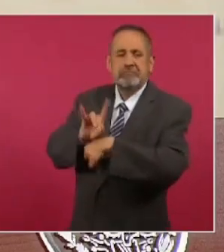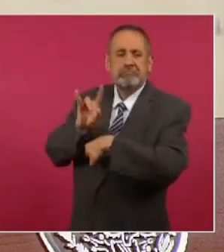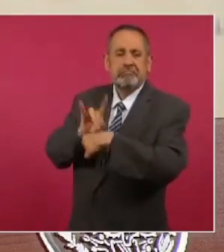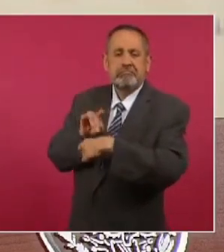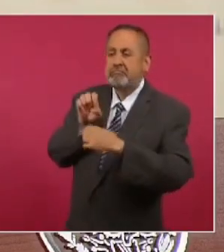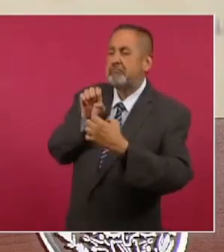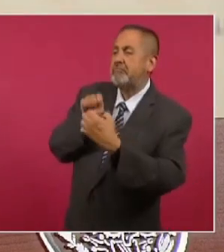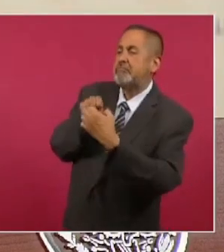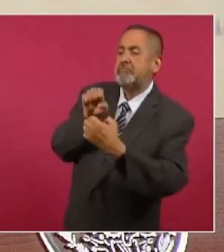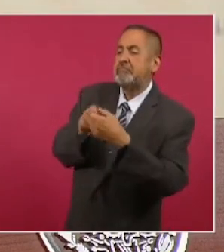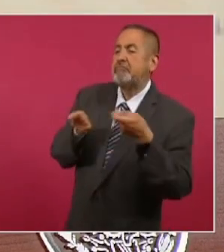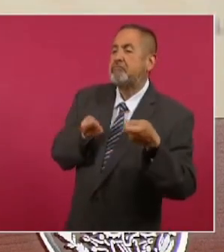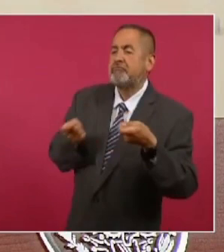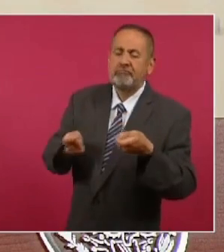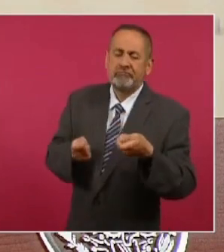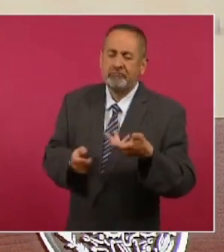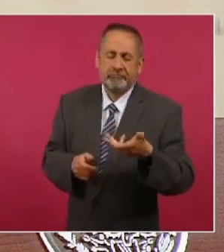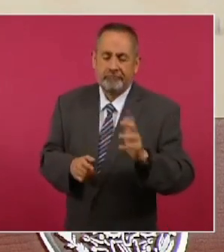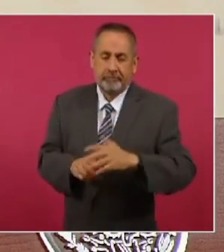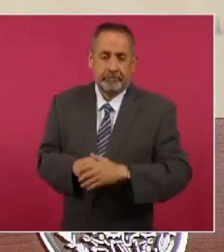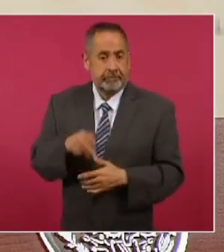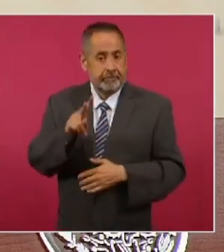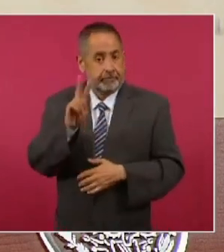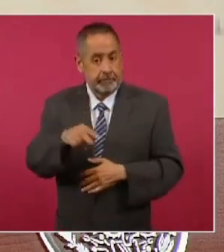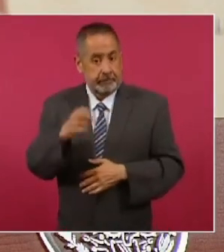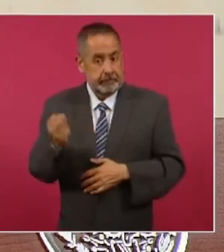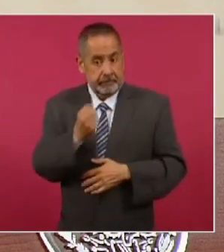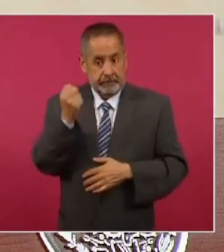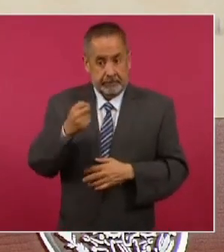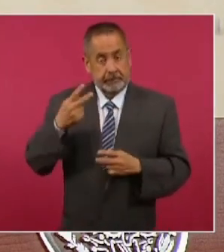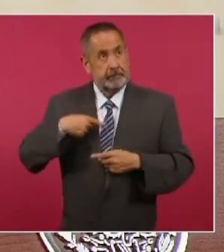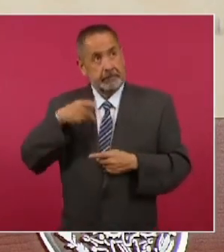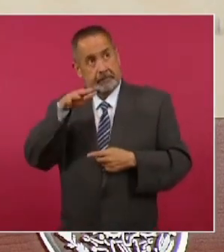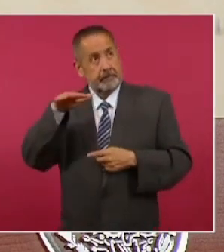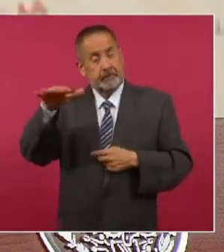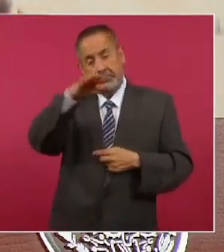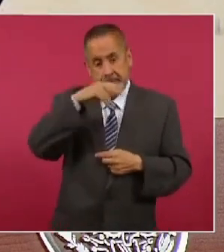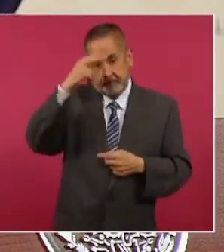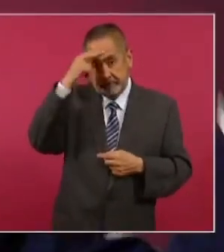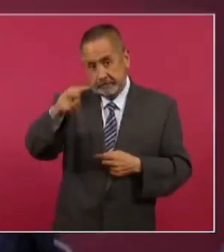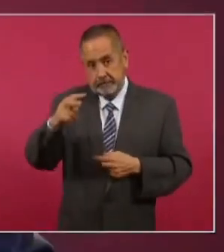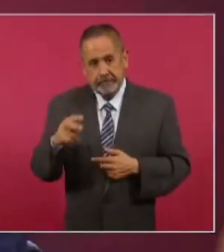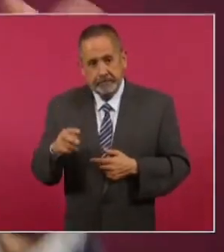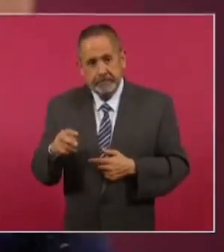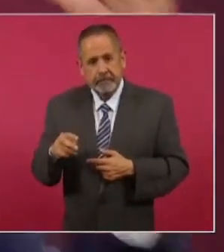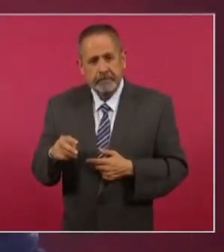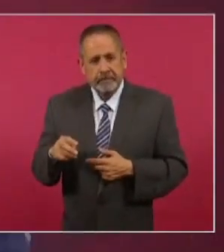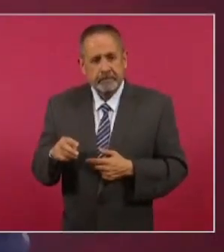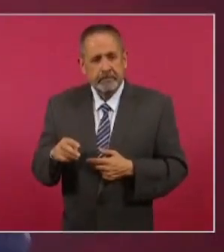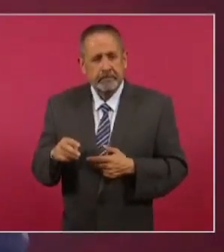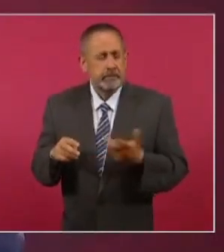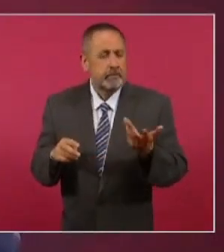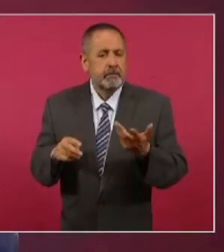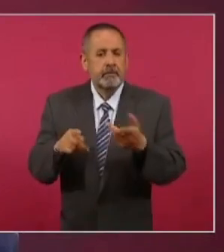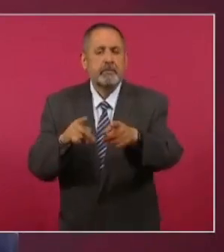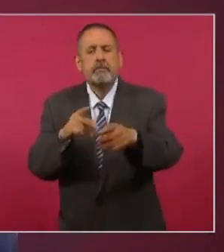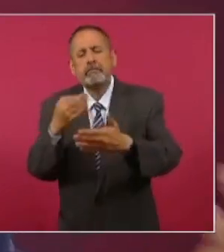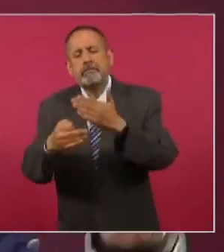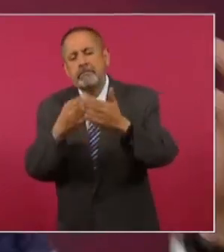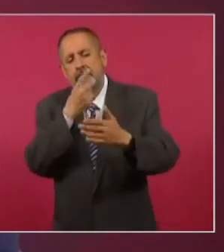afortunadamente los ciudadanos la gente se va no mencionó